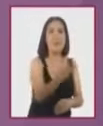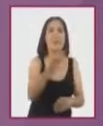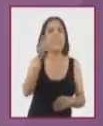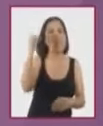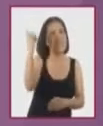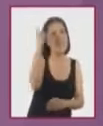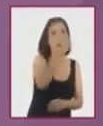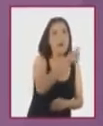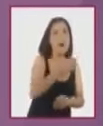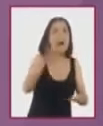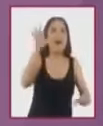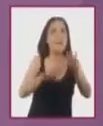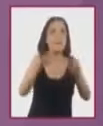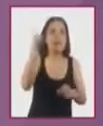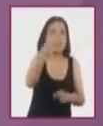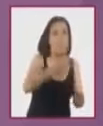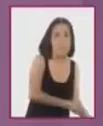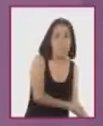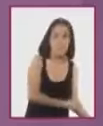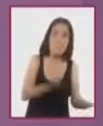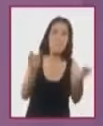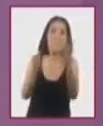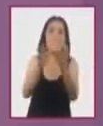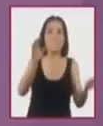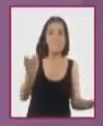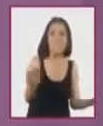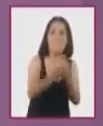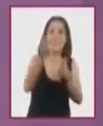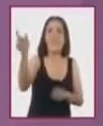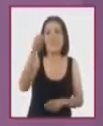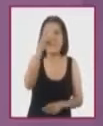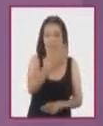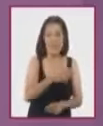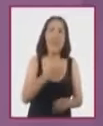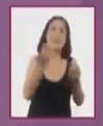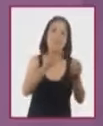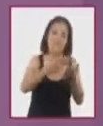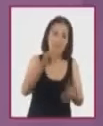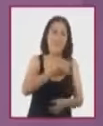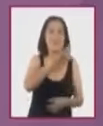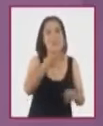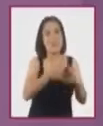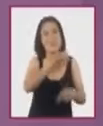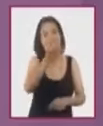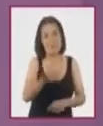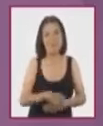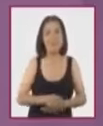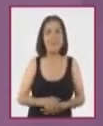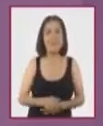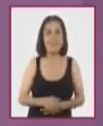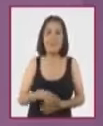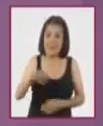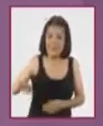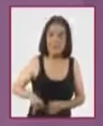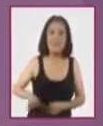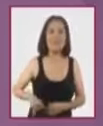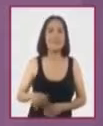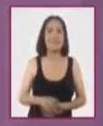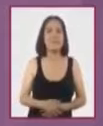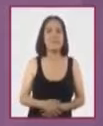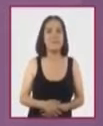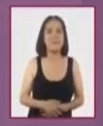tan complicadas que hacen casi imposible pegarle. Muchas gracias, doctor. Hasta luego. Interesante, ¿no lo creen?